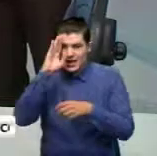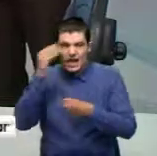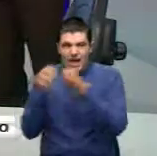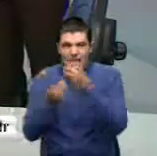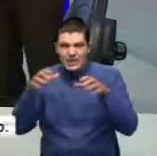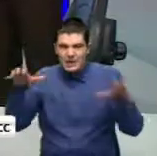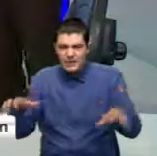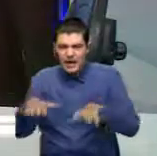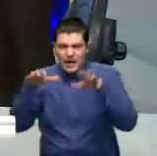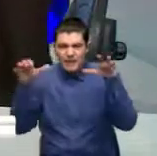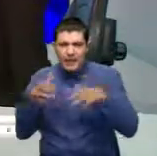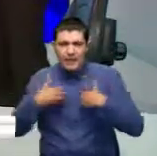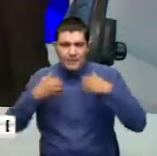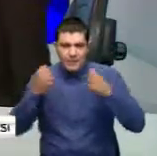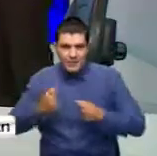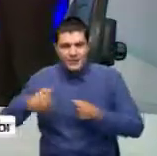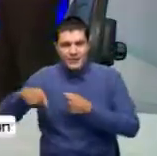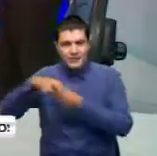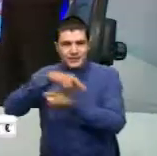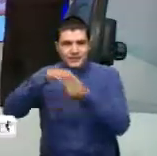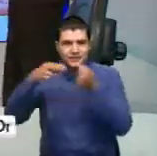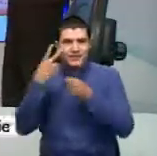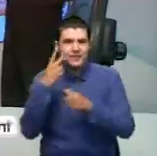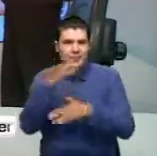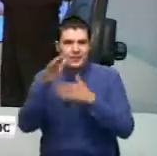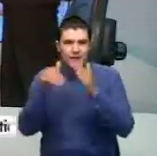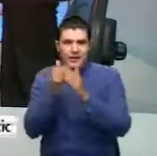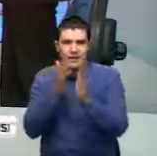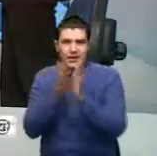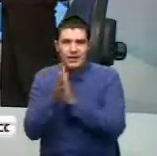Saludamos a esta hora a Heriberto Mariscal. Muy buenas tardes, adelante.